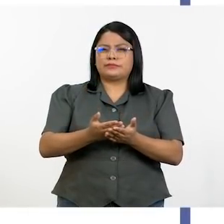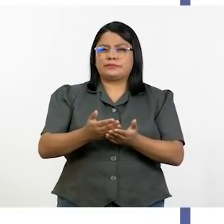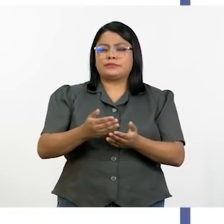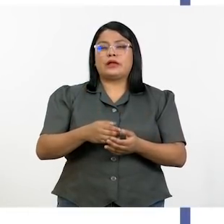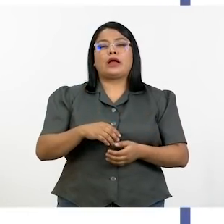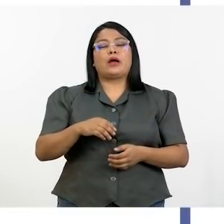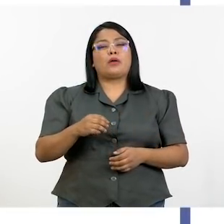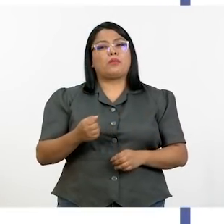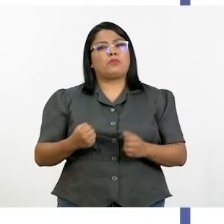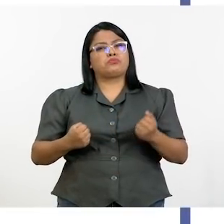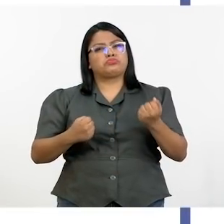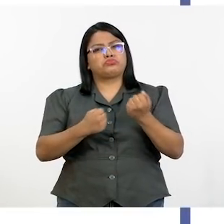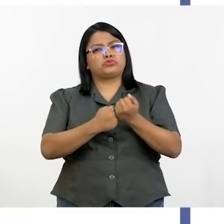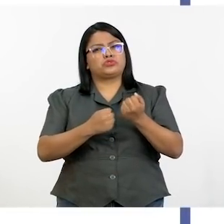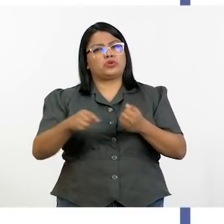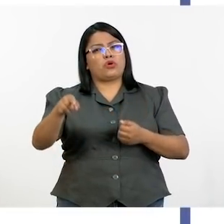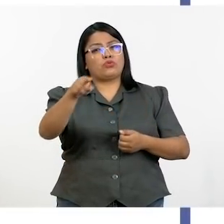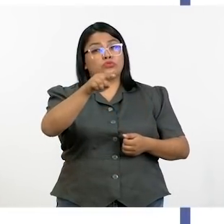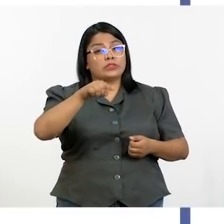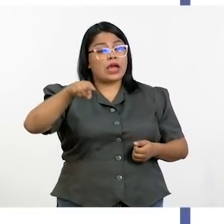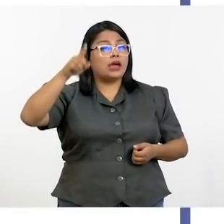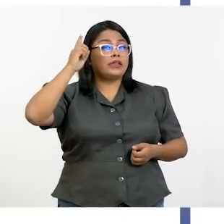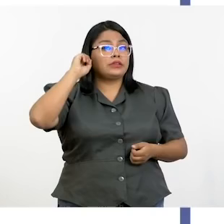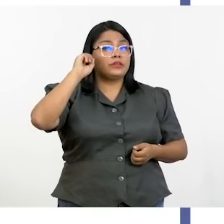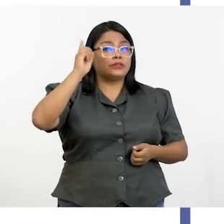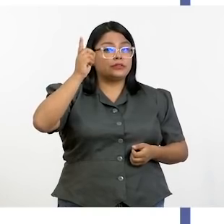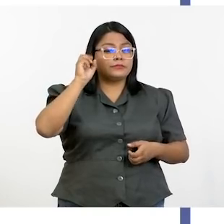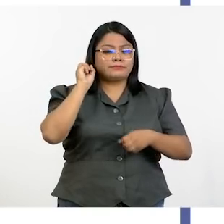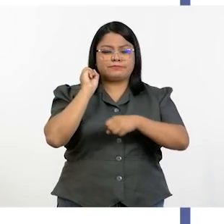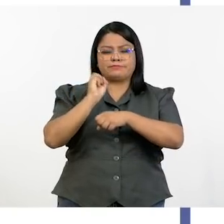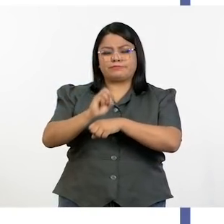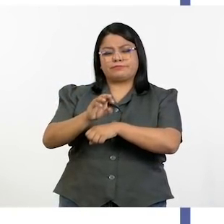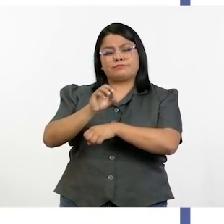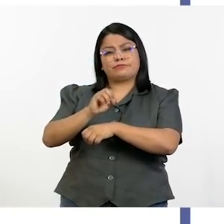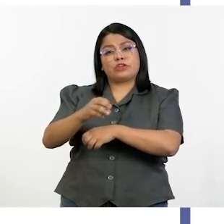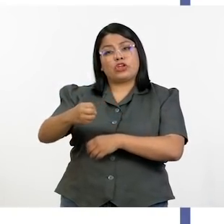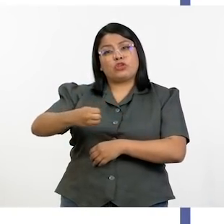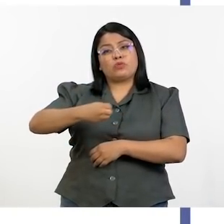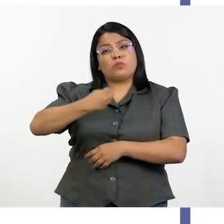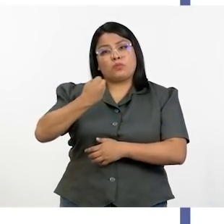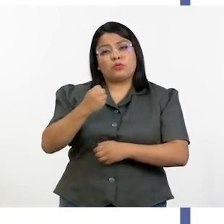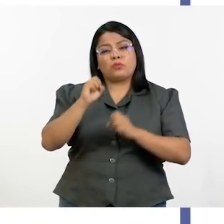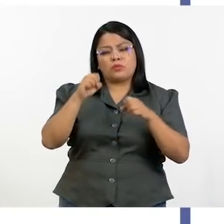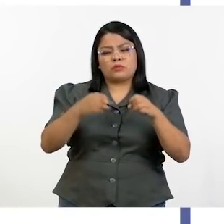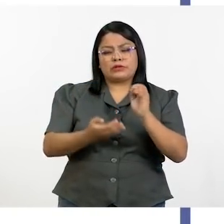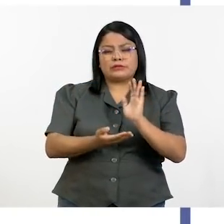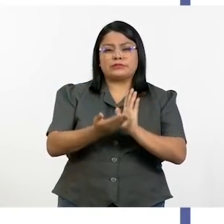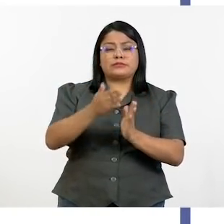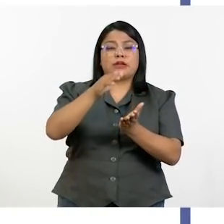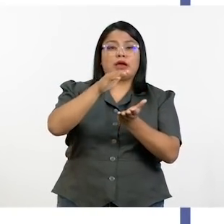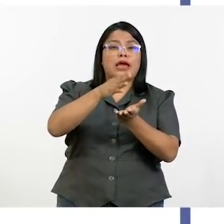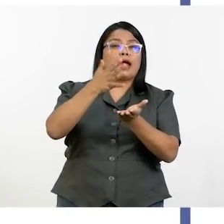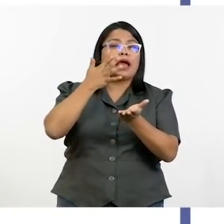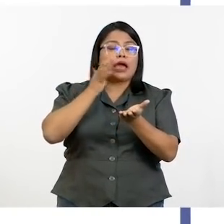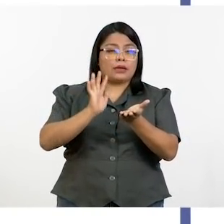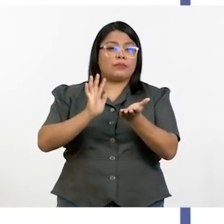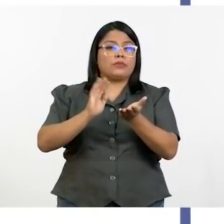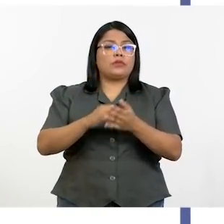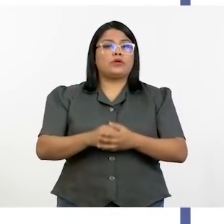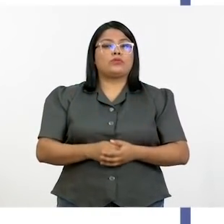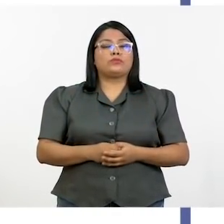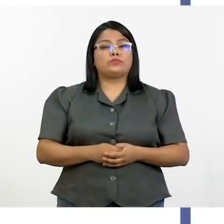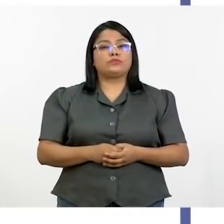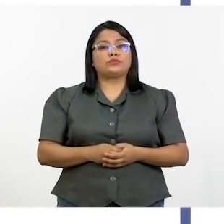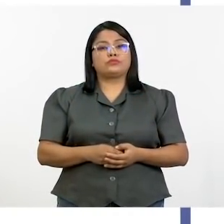de esto es brindar a ustedes docentes sugerencias claves para el desarrollo de la unidad. Por ejemplo,